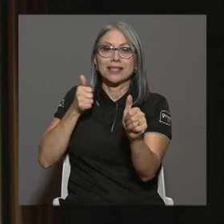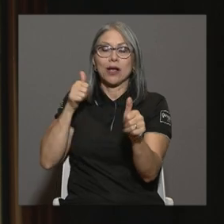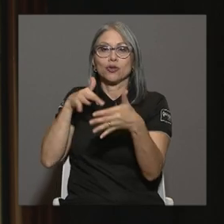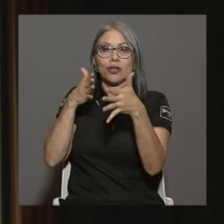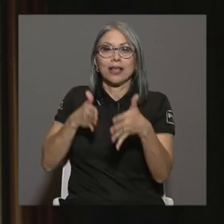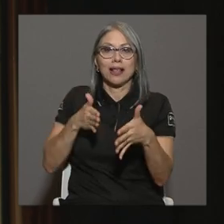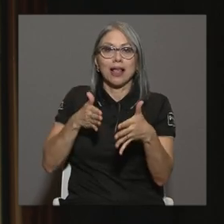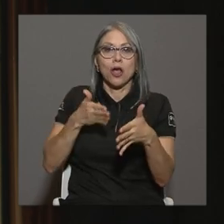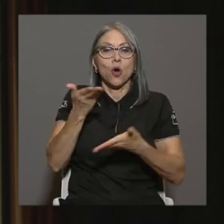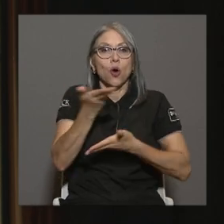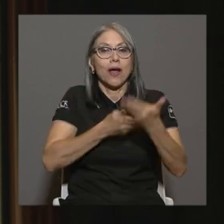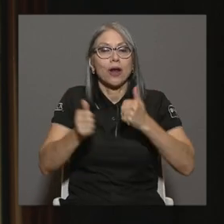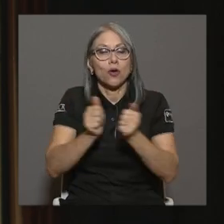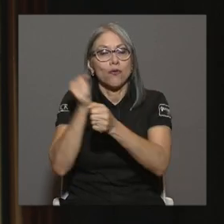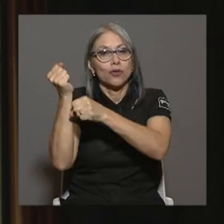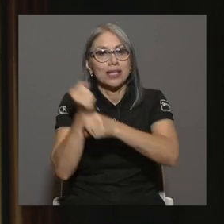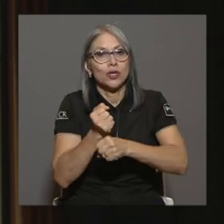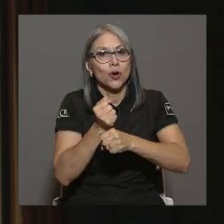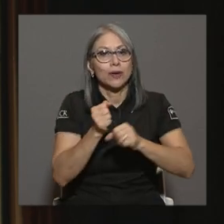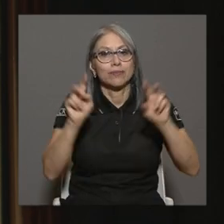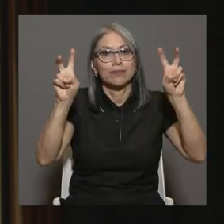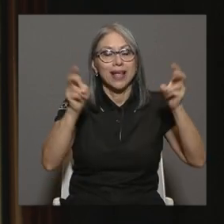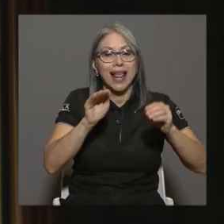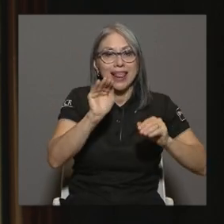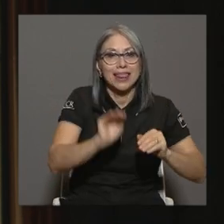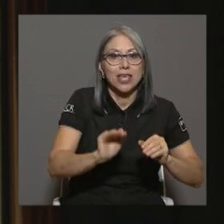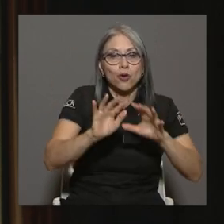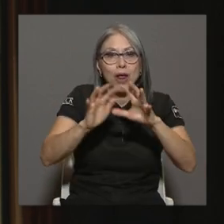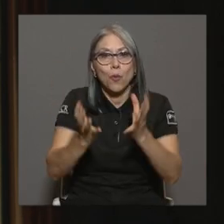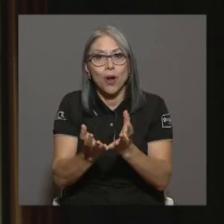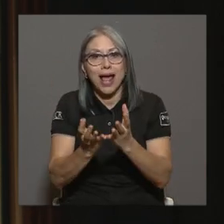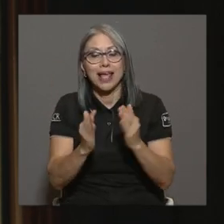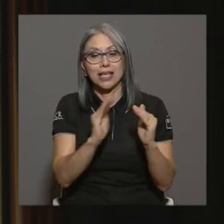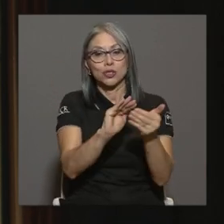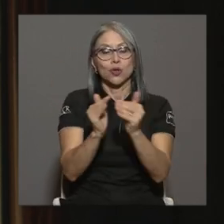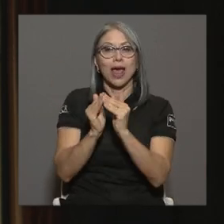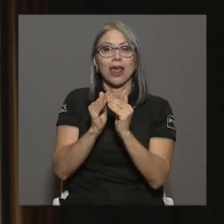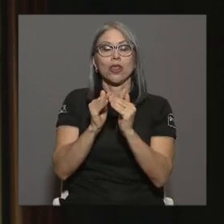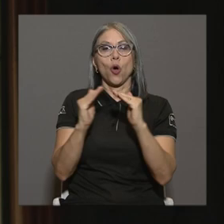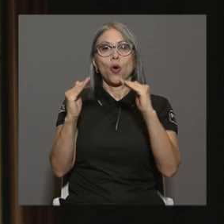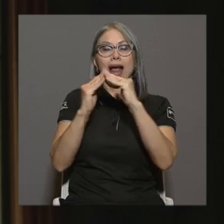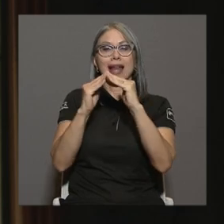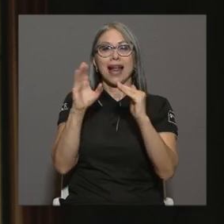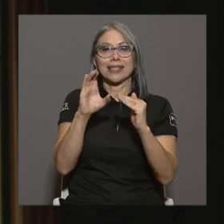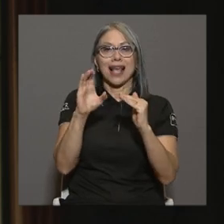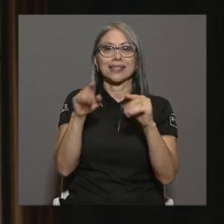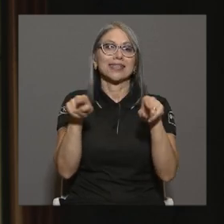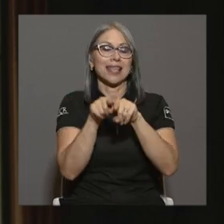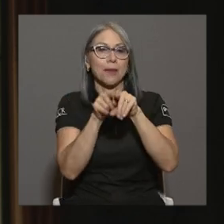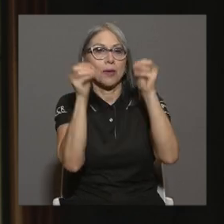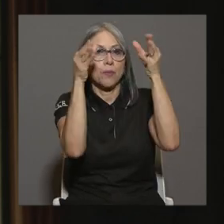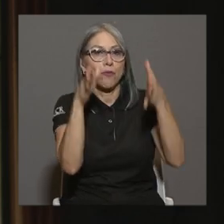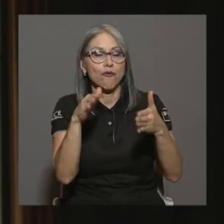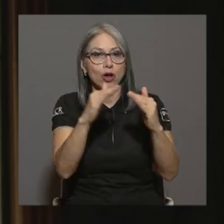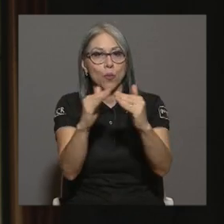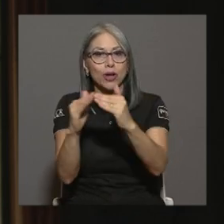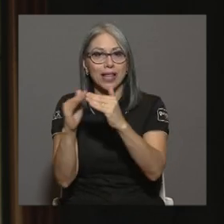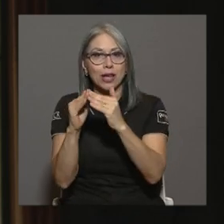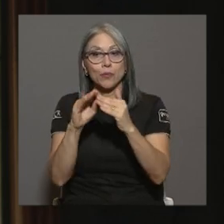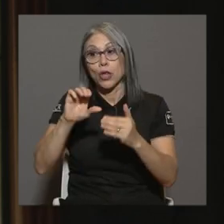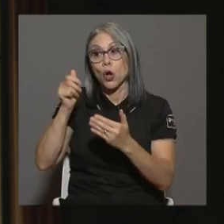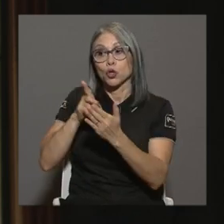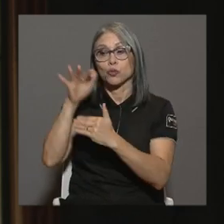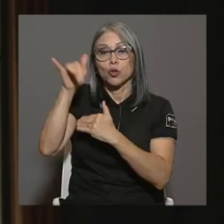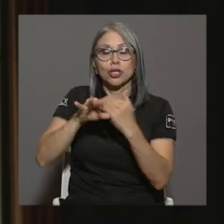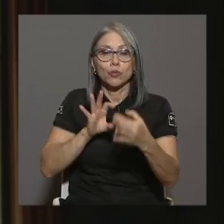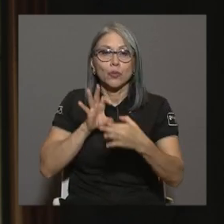Niño y la Bola, Ciudad Hogar Calasanz y Profe Comunitario. En otros proyectos vinculados a la